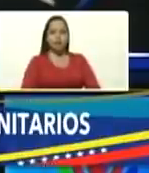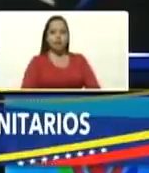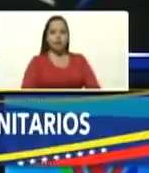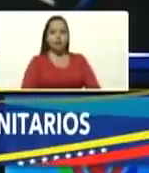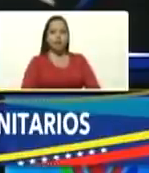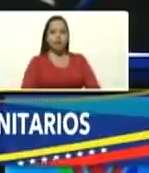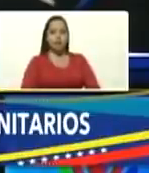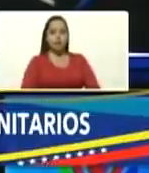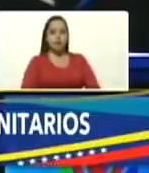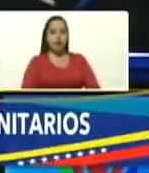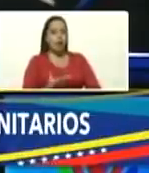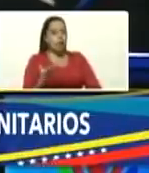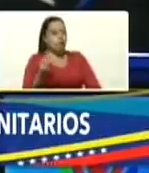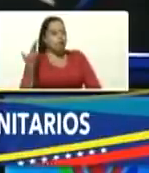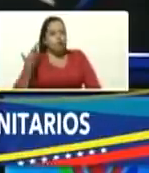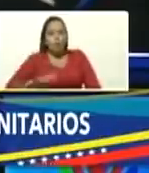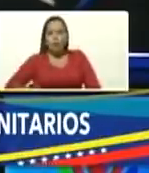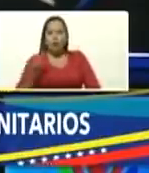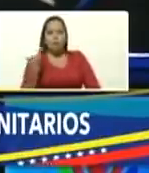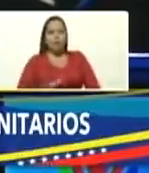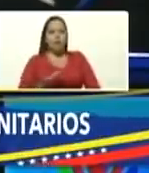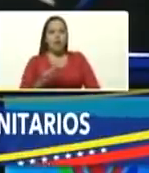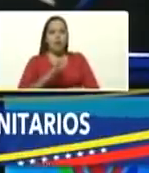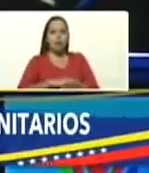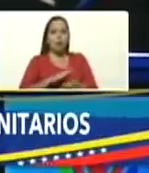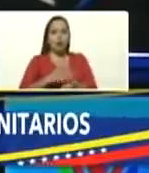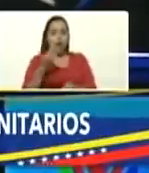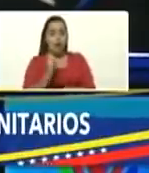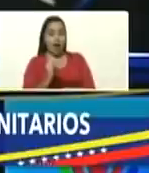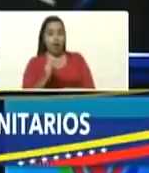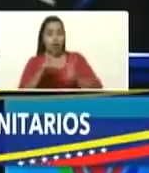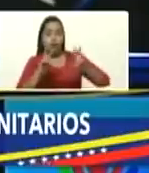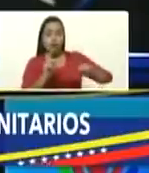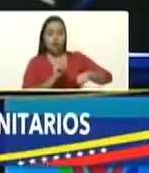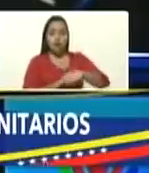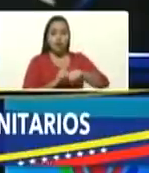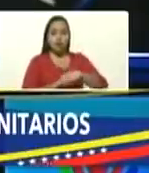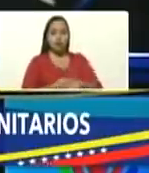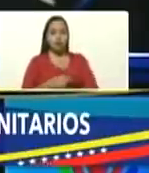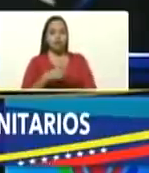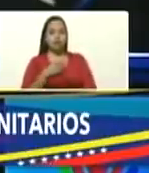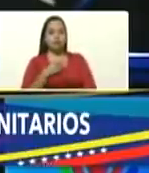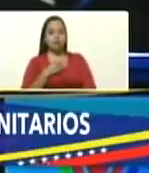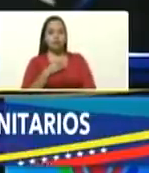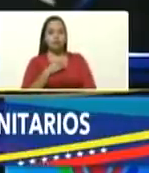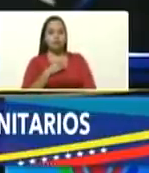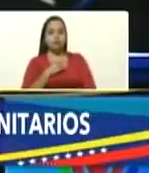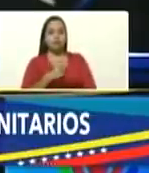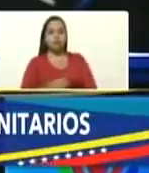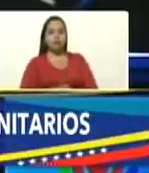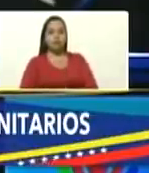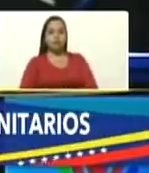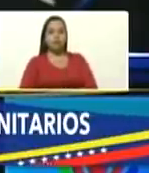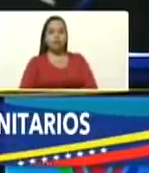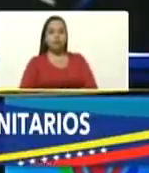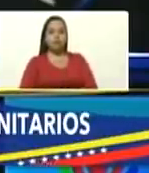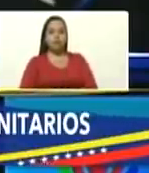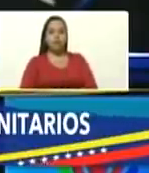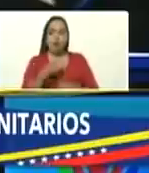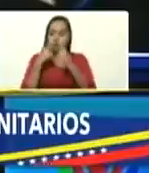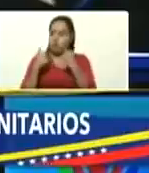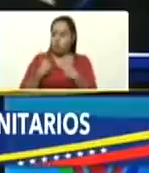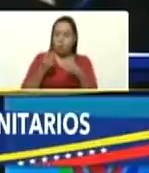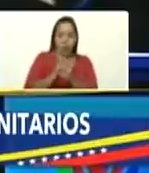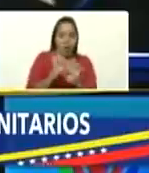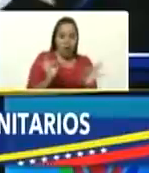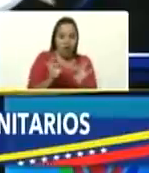Es muy importante, porque estamos entrando en una nueva fase. A mí nadie me va a venir a decir que ya